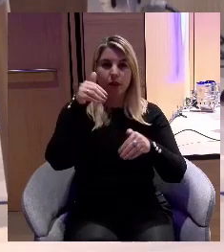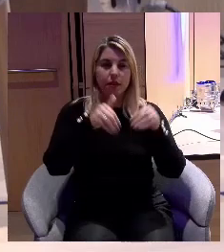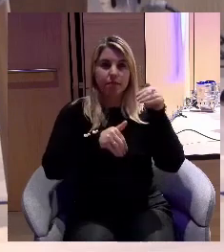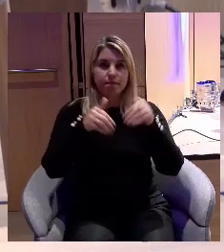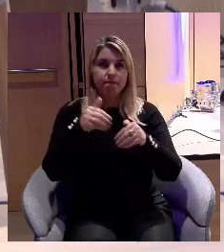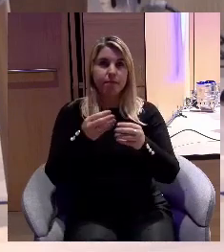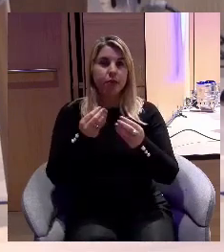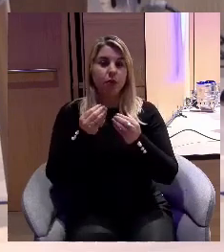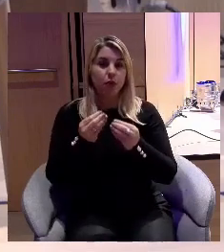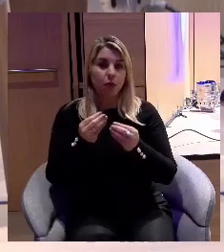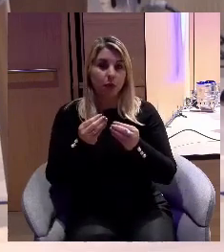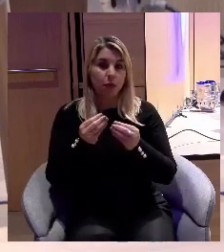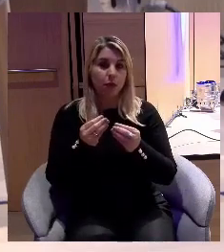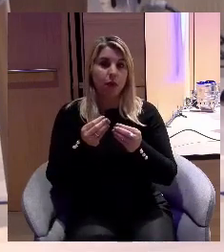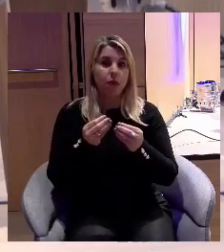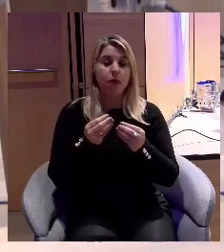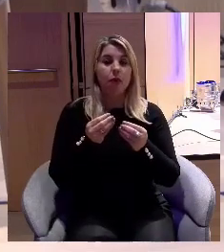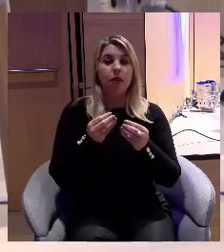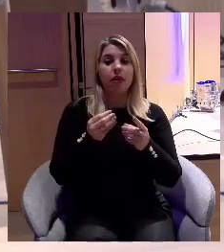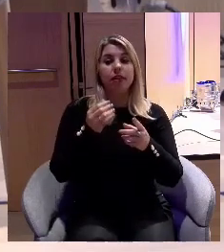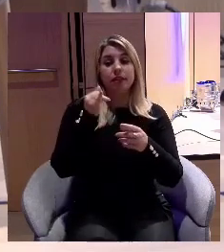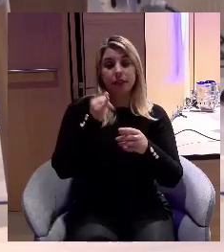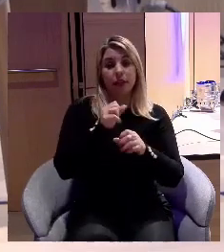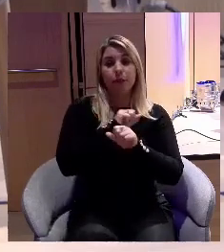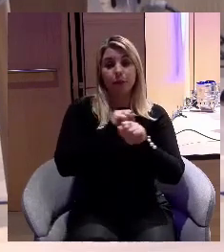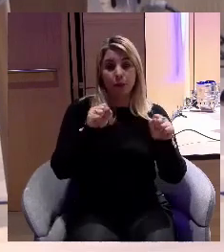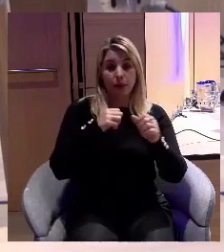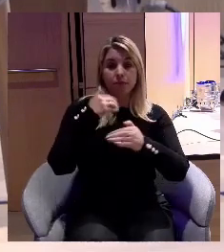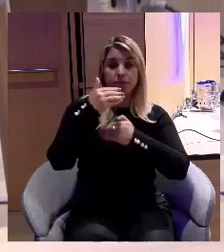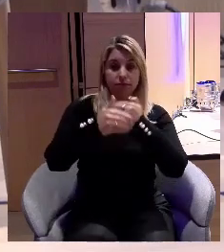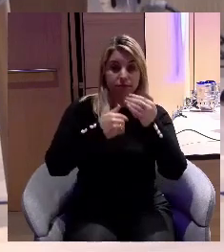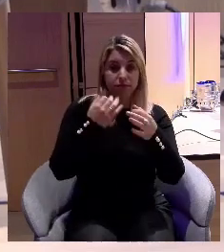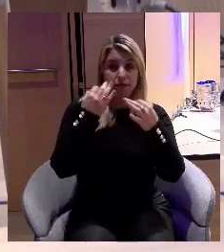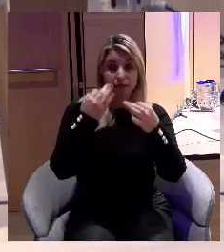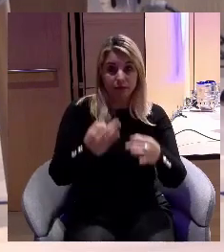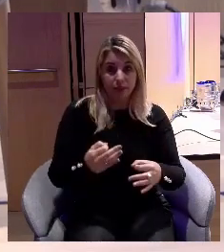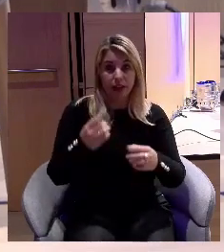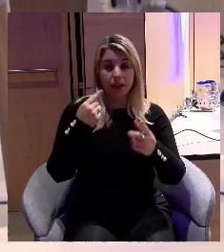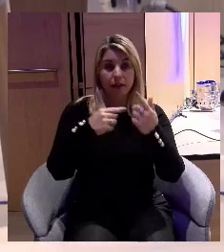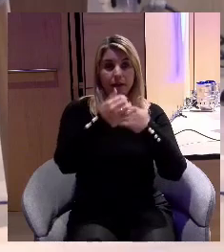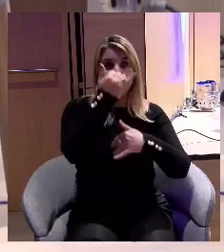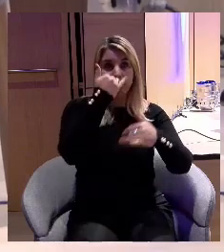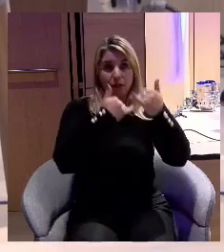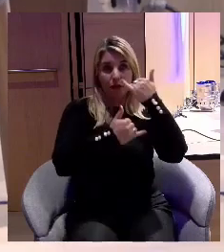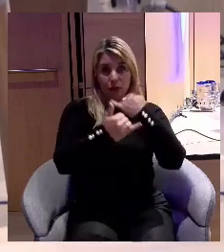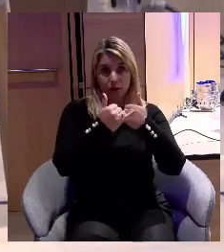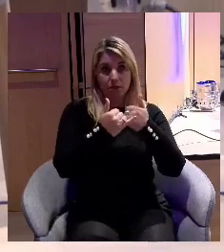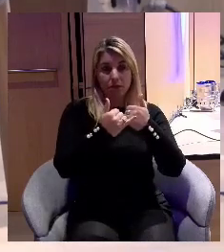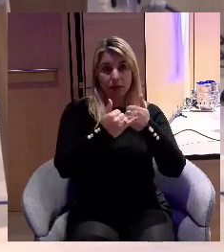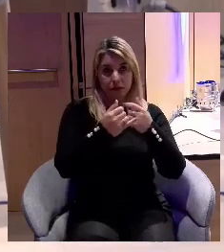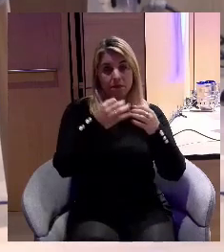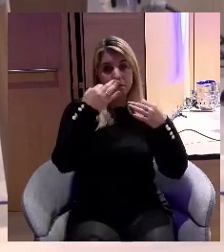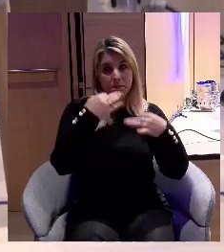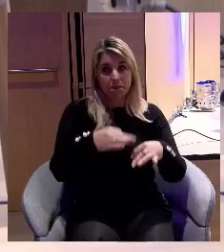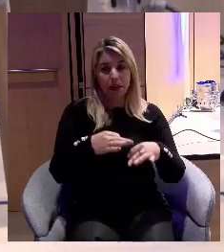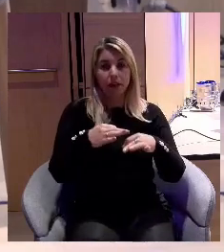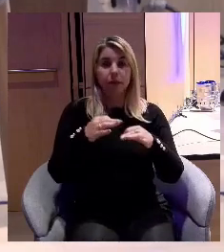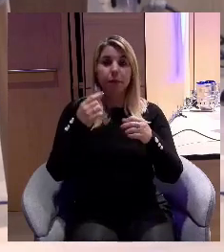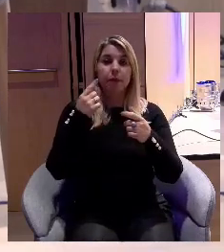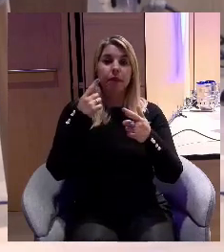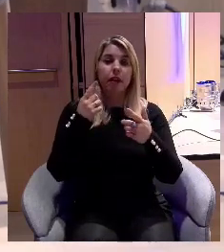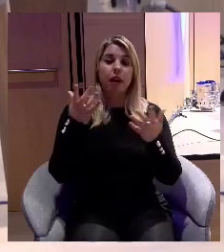y cómo esta vez sí vamos a lograr que sea sustentable tanto el impacto como la recolección de datos. Desde